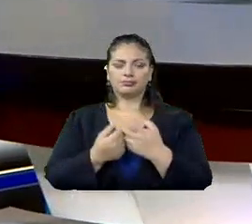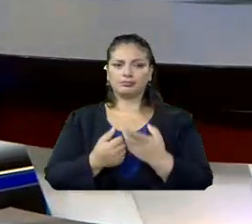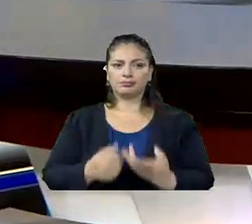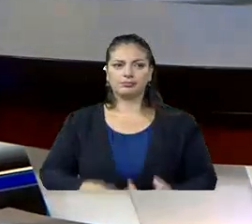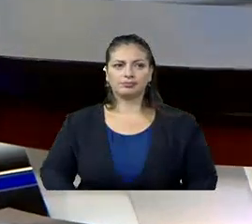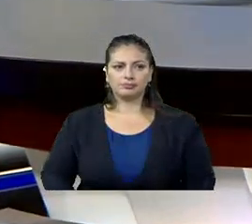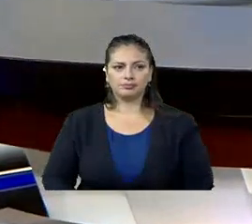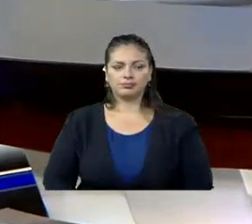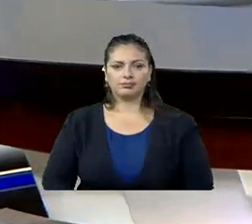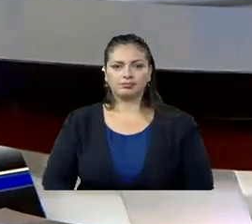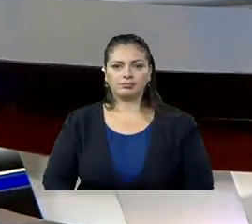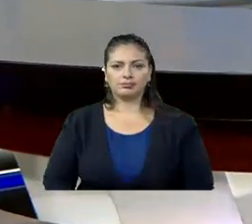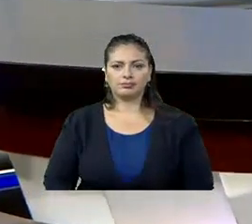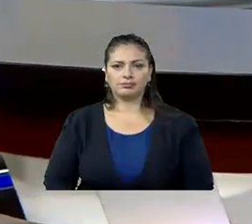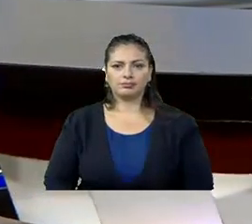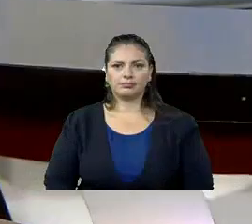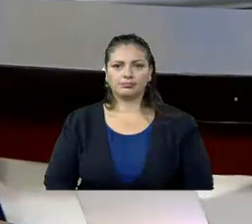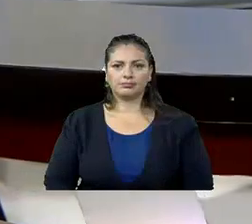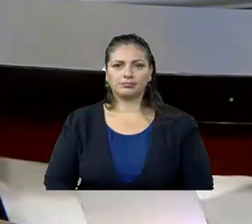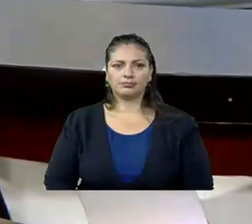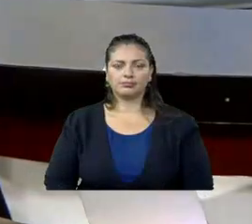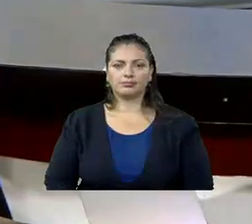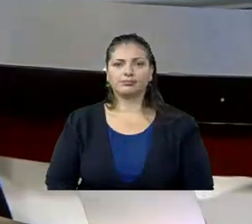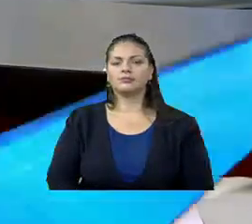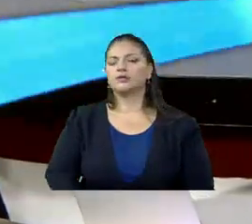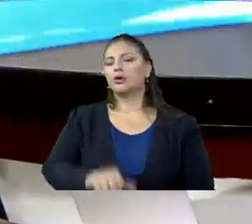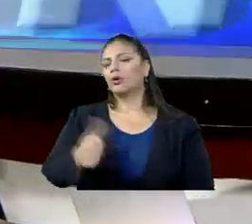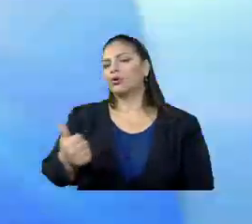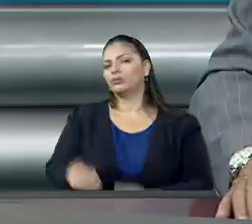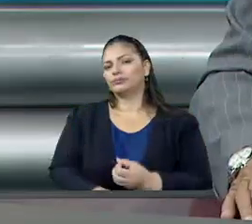este momento. Vamos con otra información.